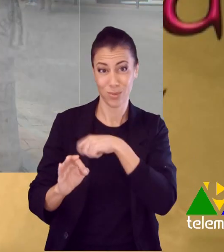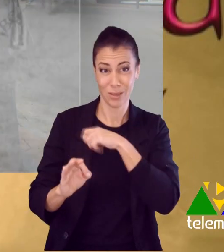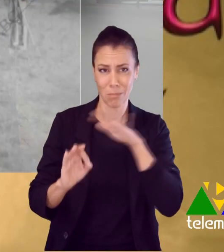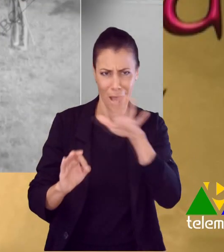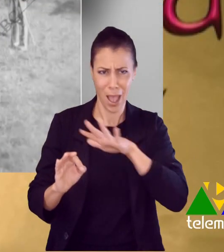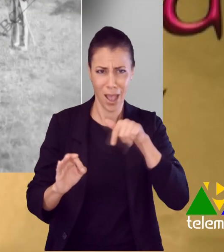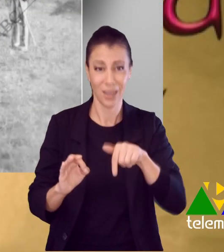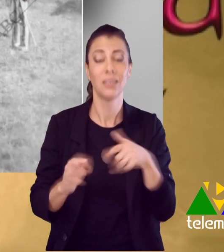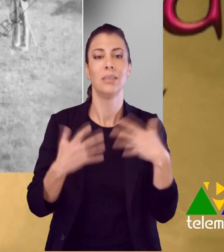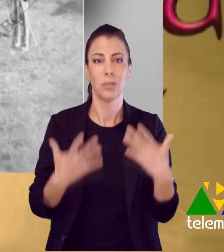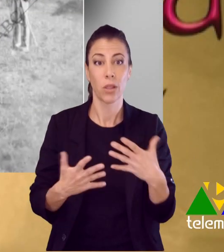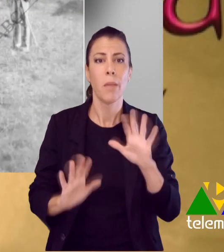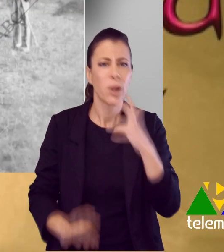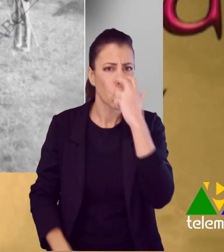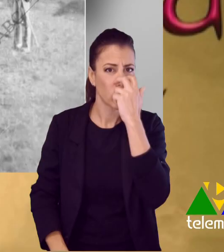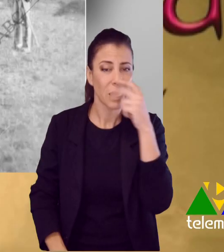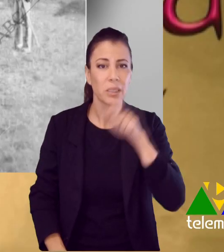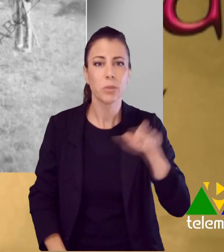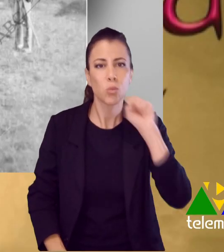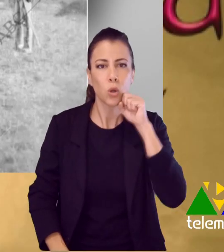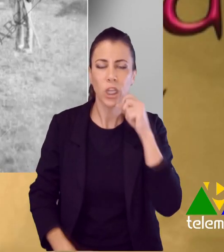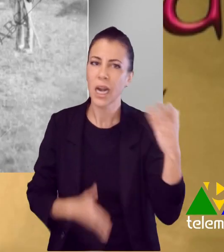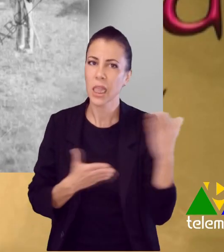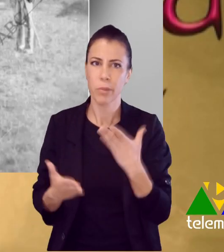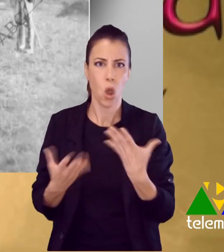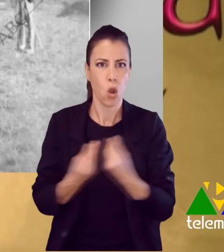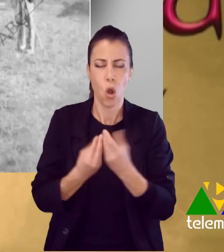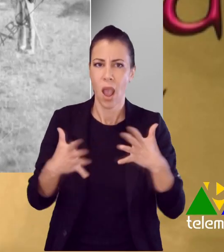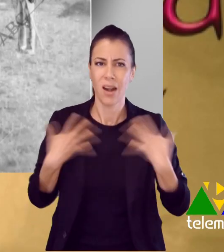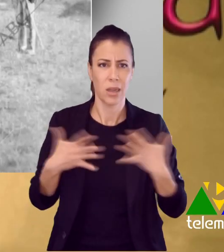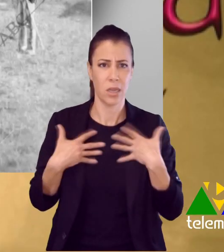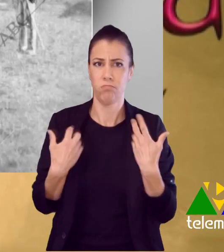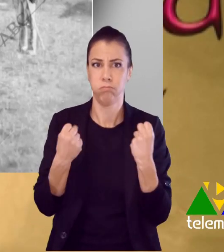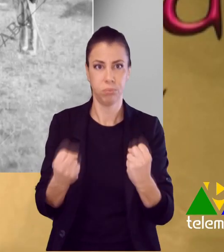curiosamente los motrileños lo recibieron con una alegría impresionante.